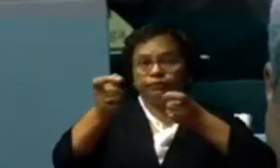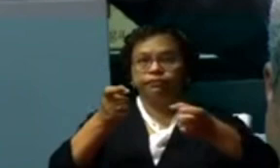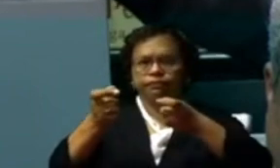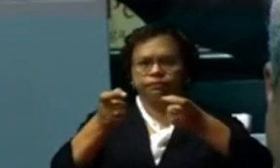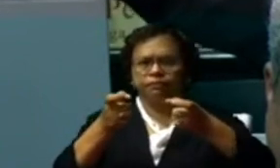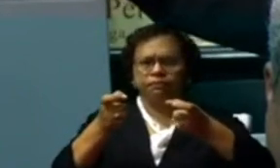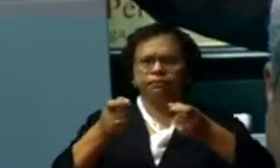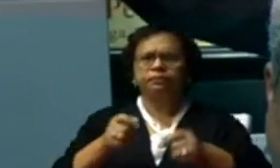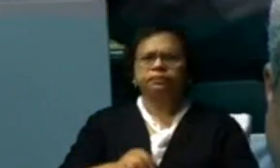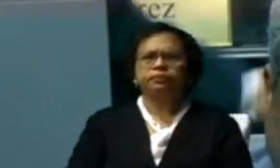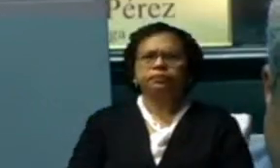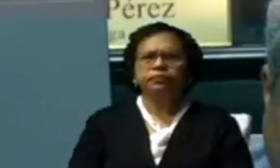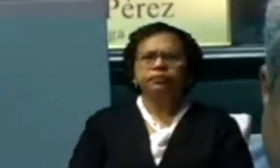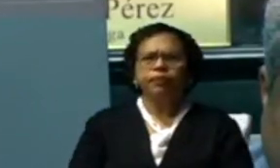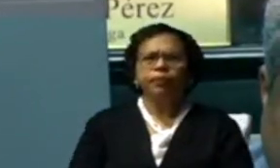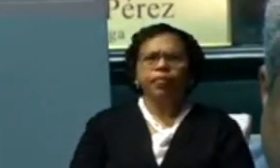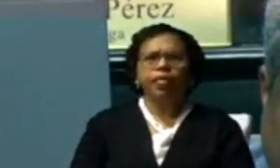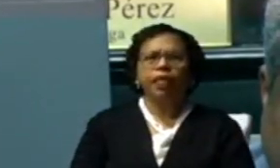Este proyecto,